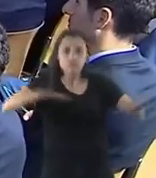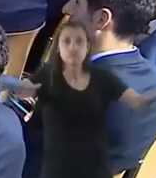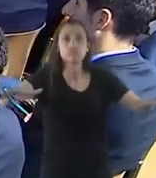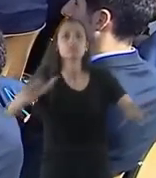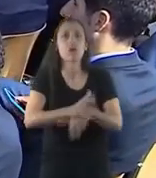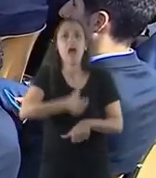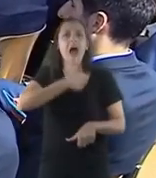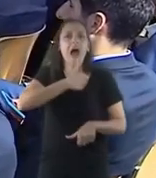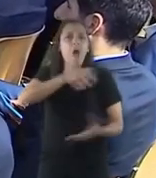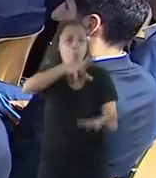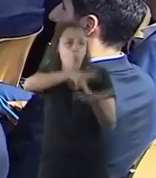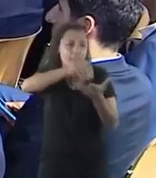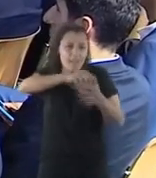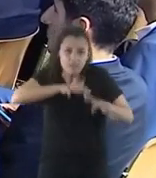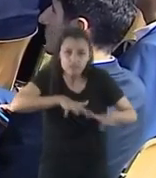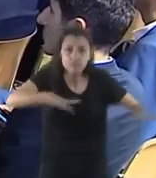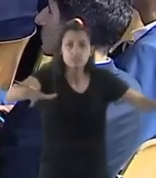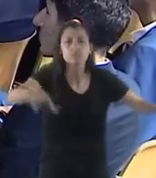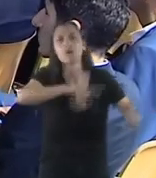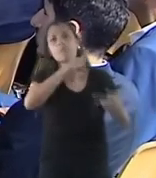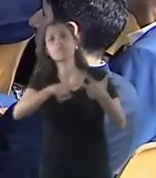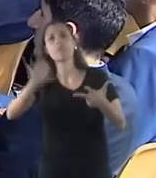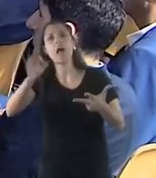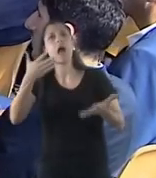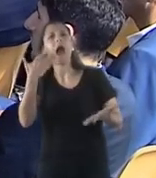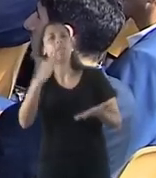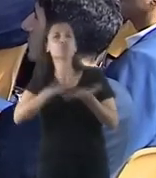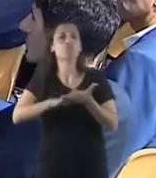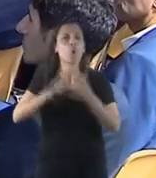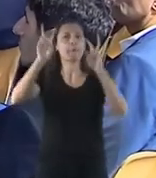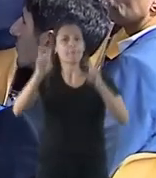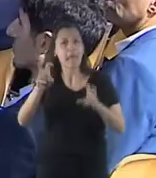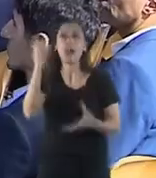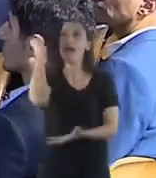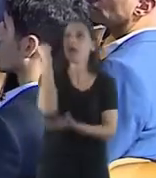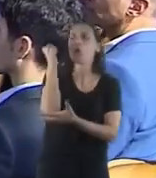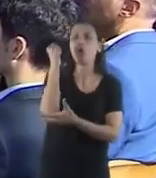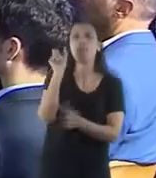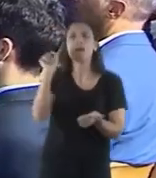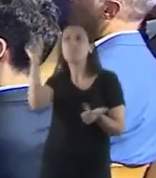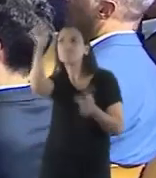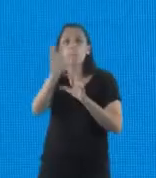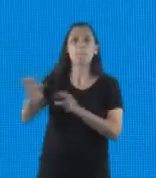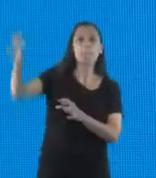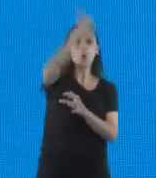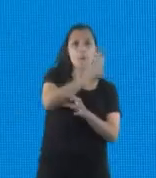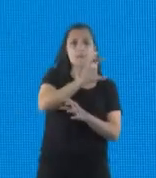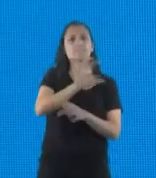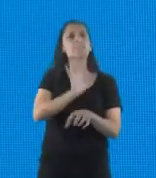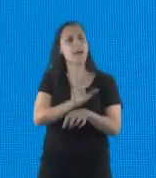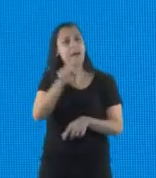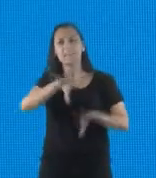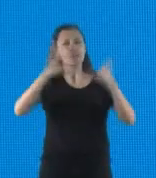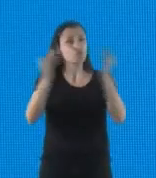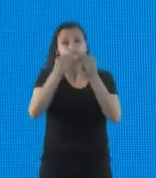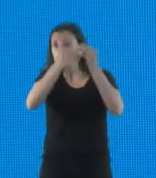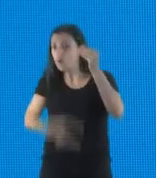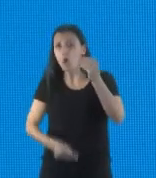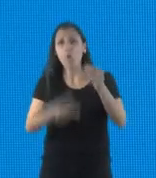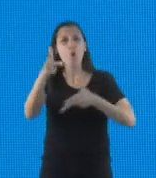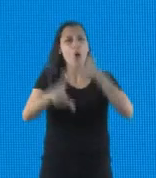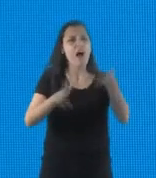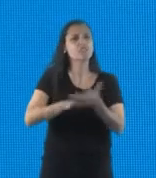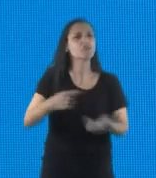nuestros suelos, cuando hablamos de pensar en términos de economías regionales nuestros volúmenes, de lo que